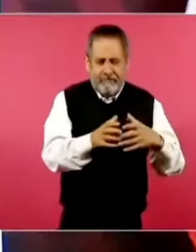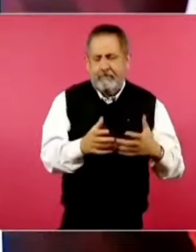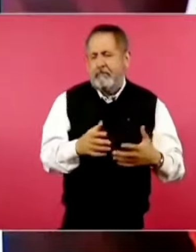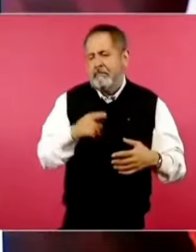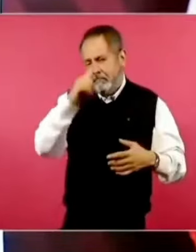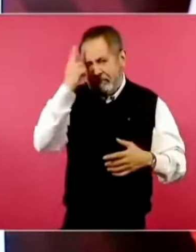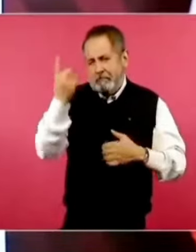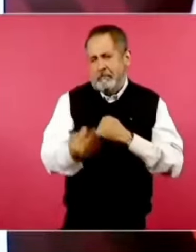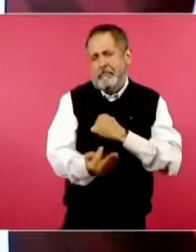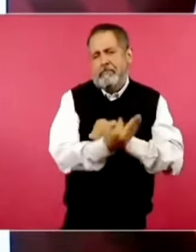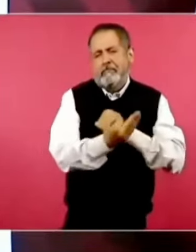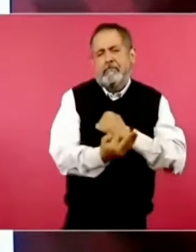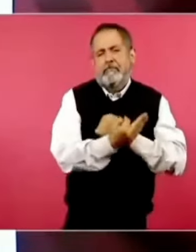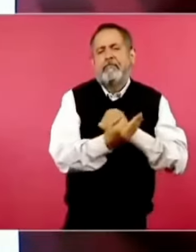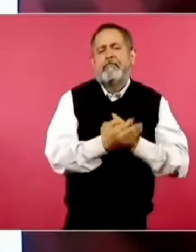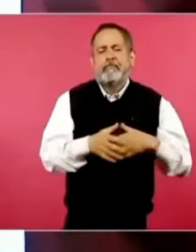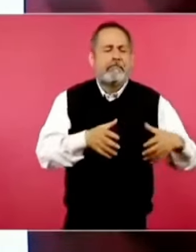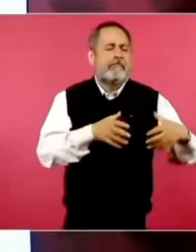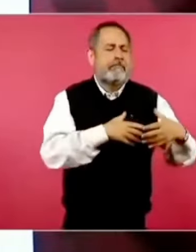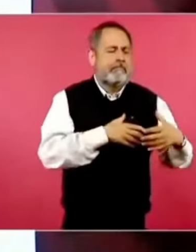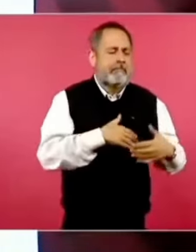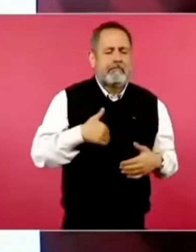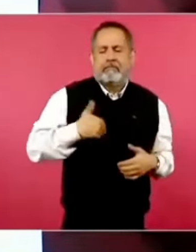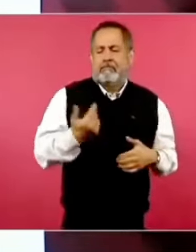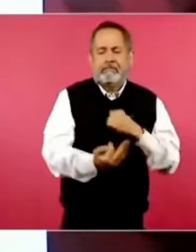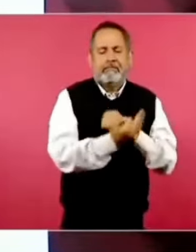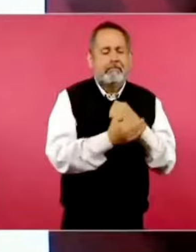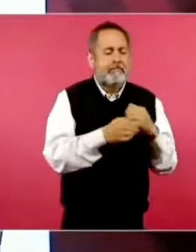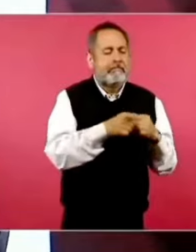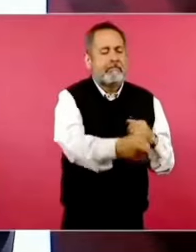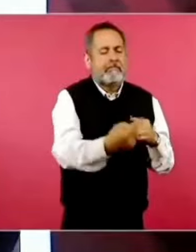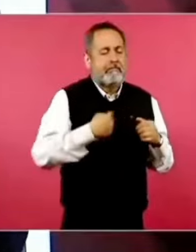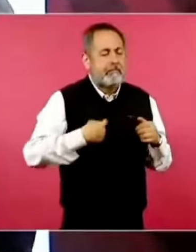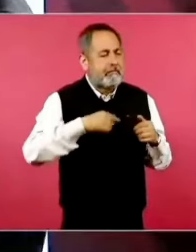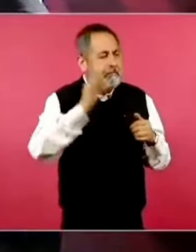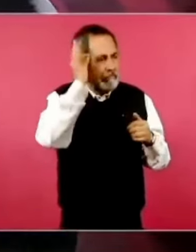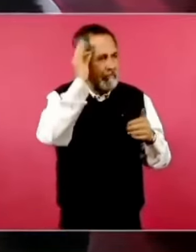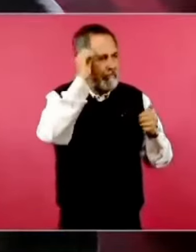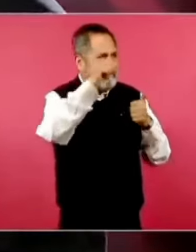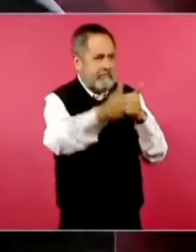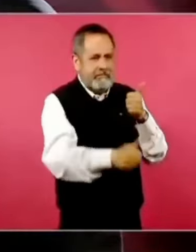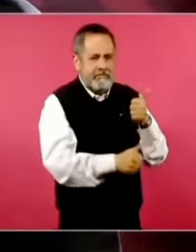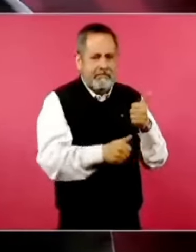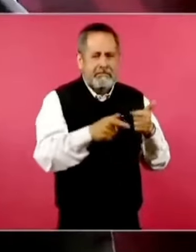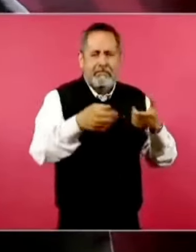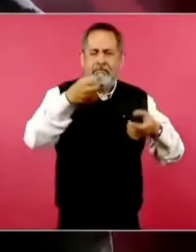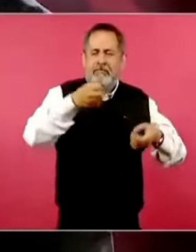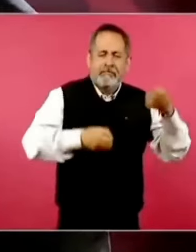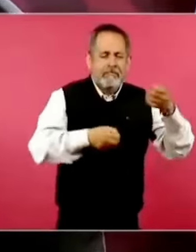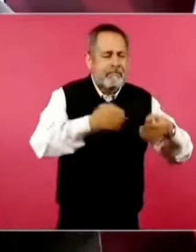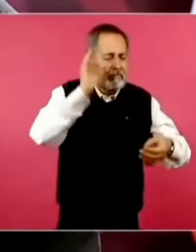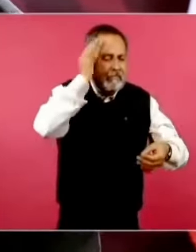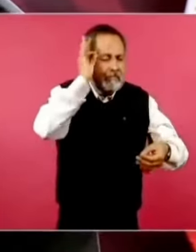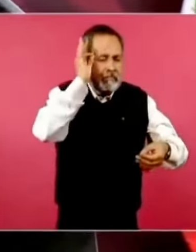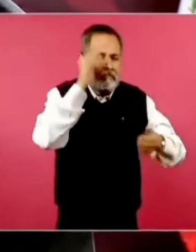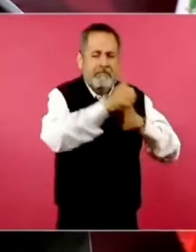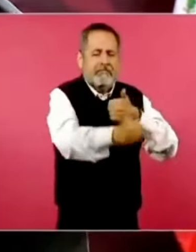poder económico, ¿a quién le sirven los jueces, los magistrados, los